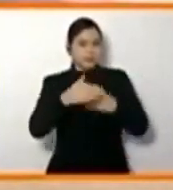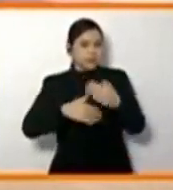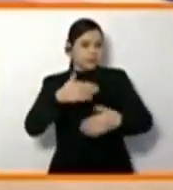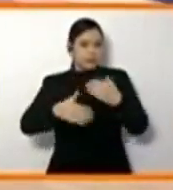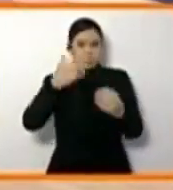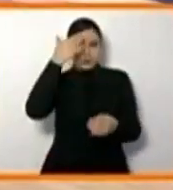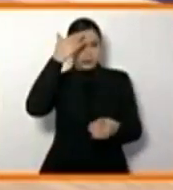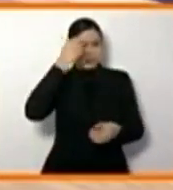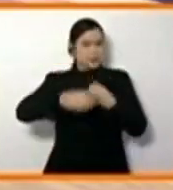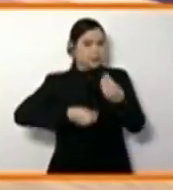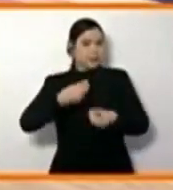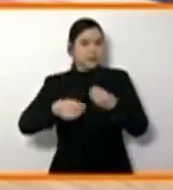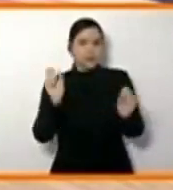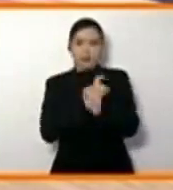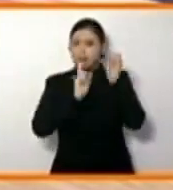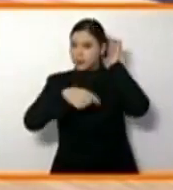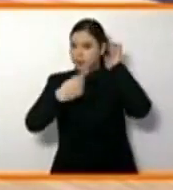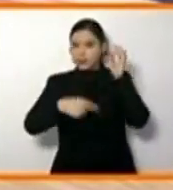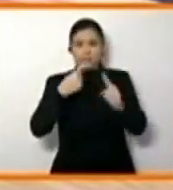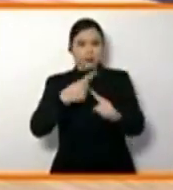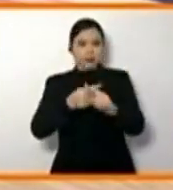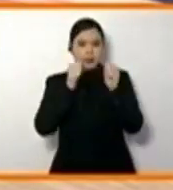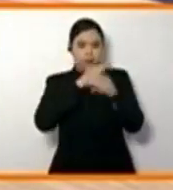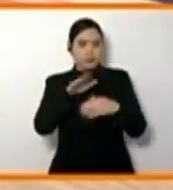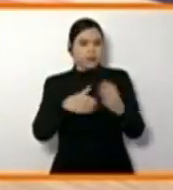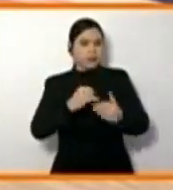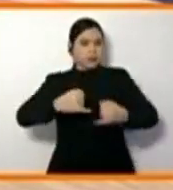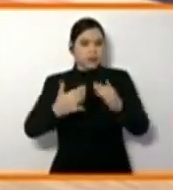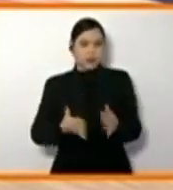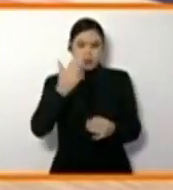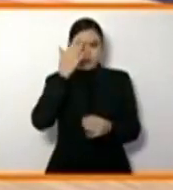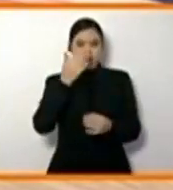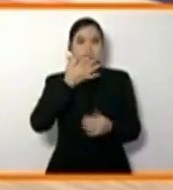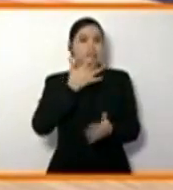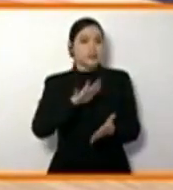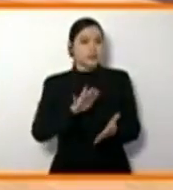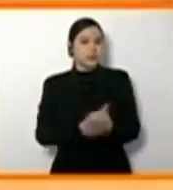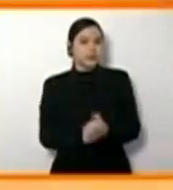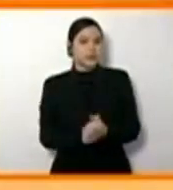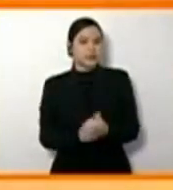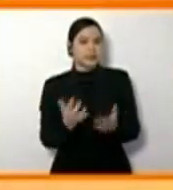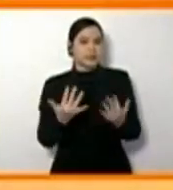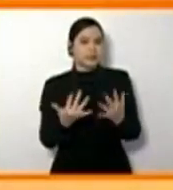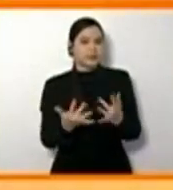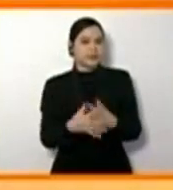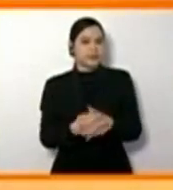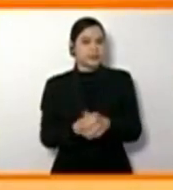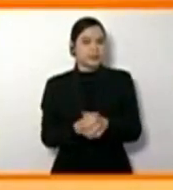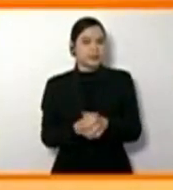vamos a conocer la esfera ganadora para Multi-X. Atentos jugadores porque esta es suerte.